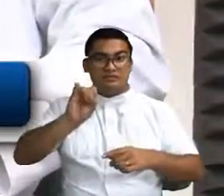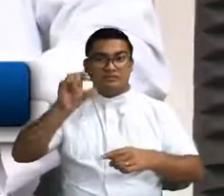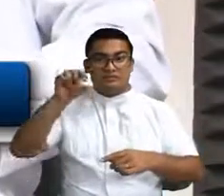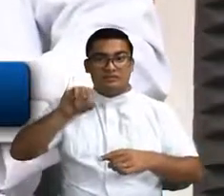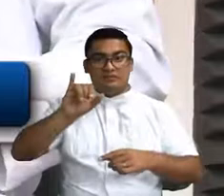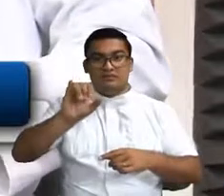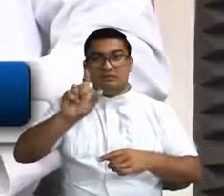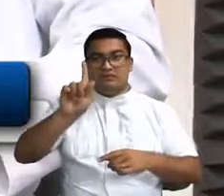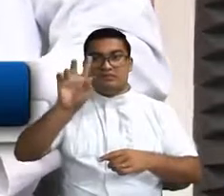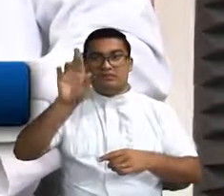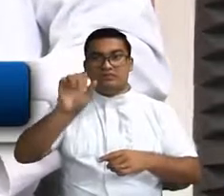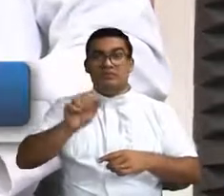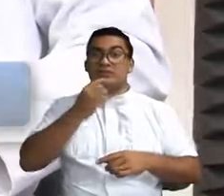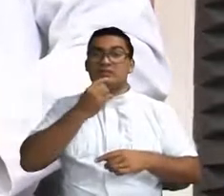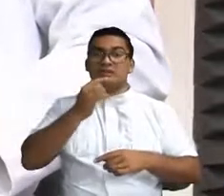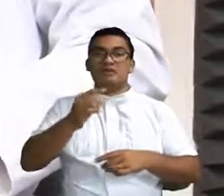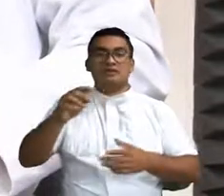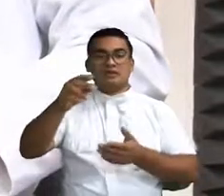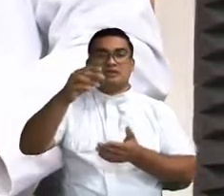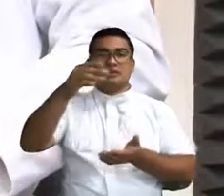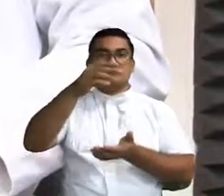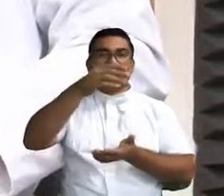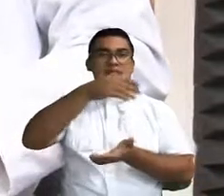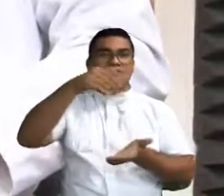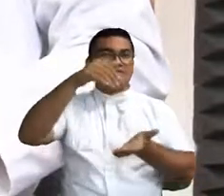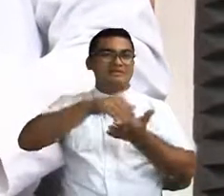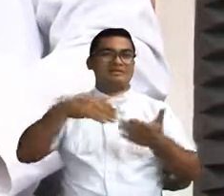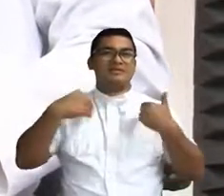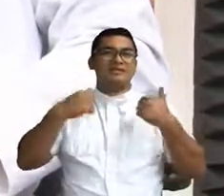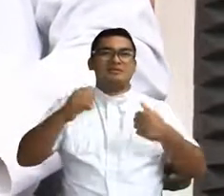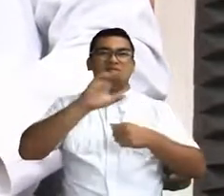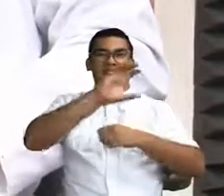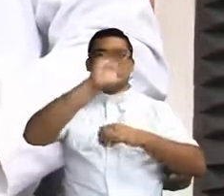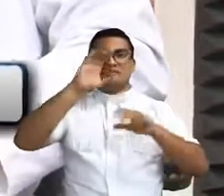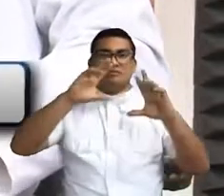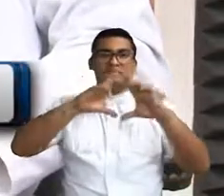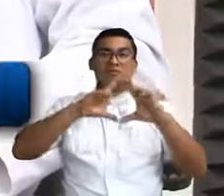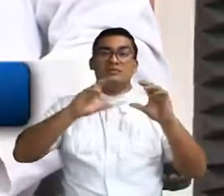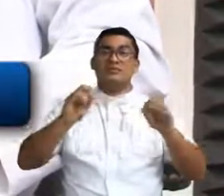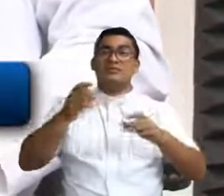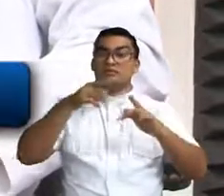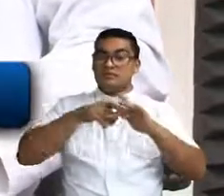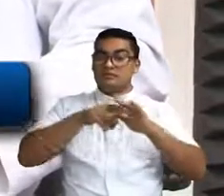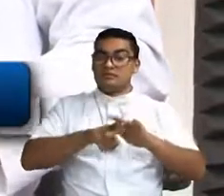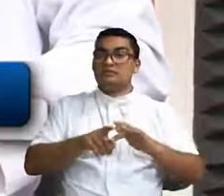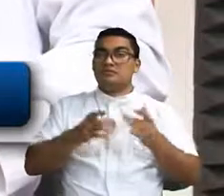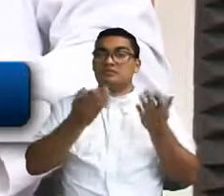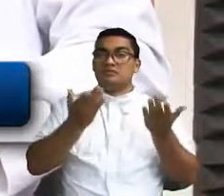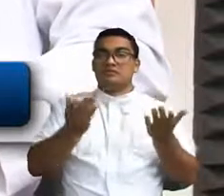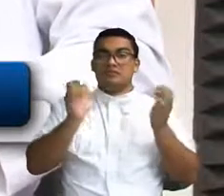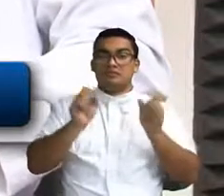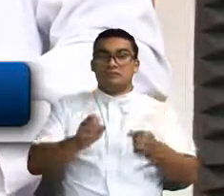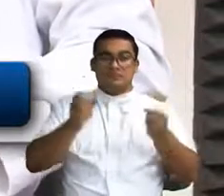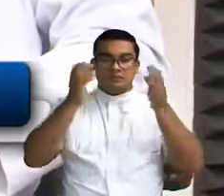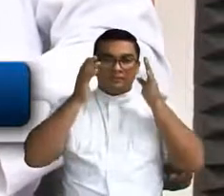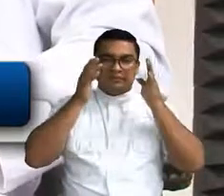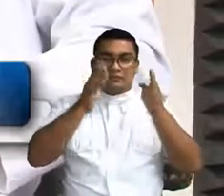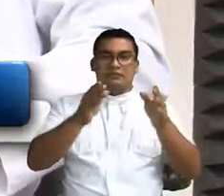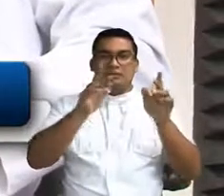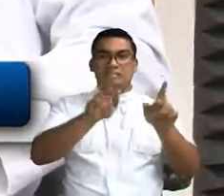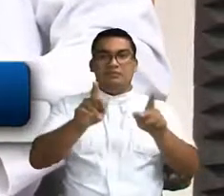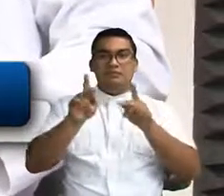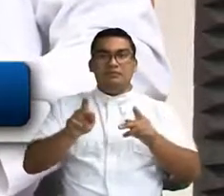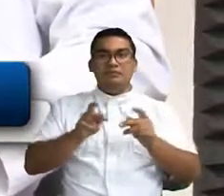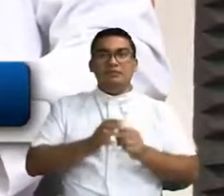como salud pública, en todos los centros de salud del MINSA tiene ubicado un psicólogo para atender a la población en